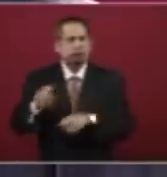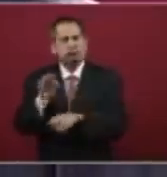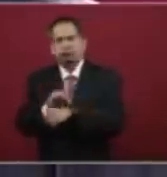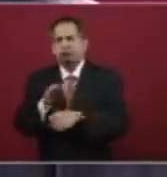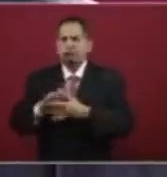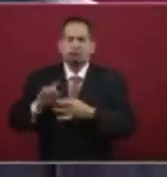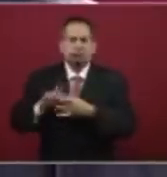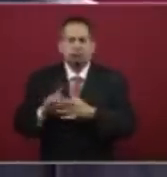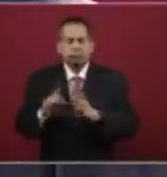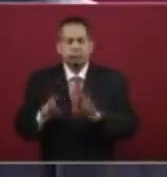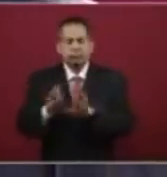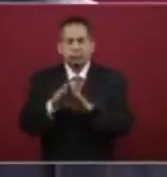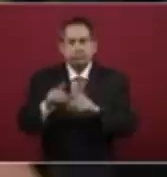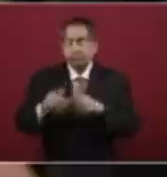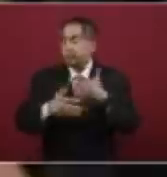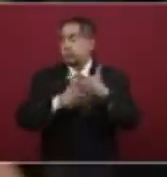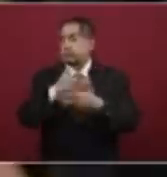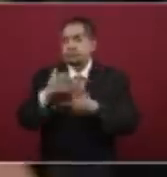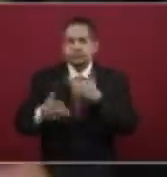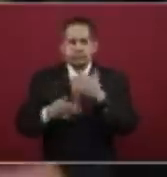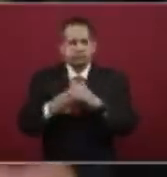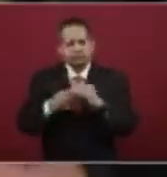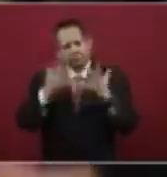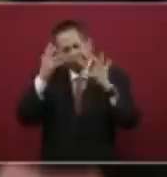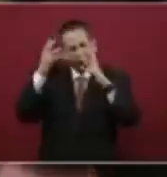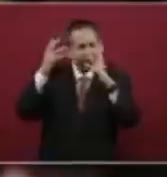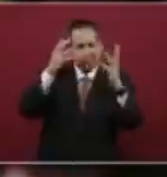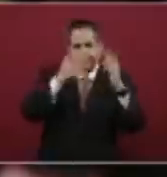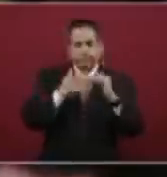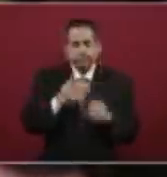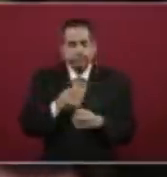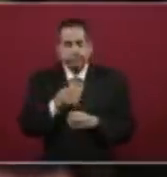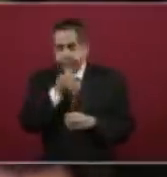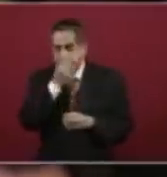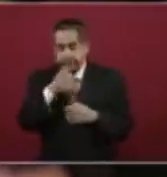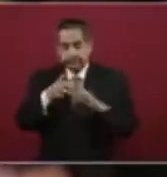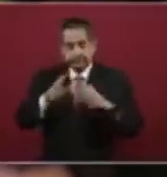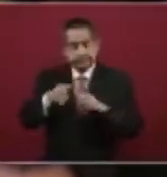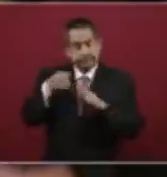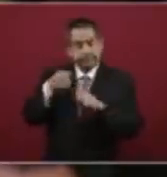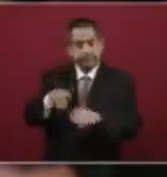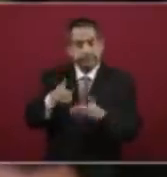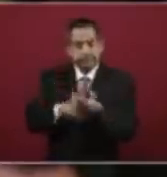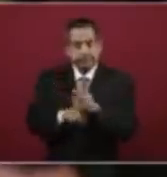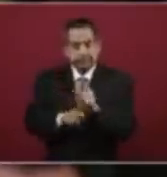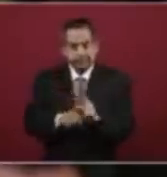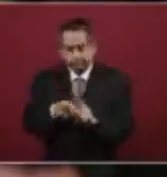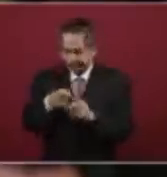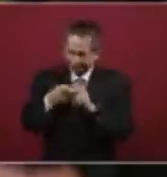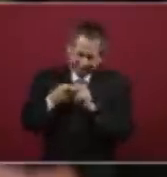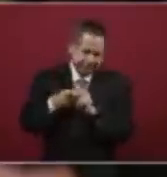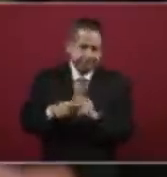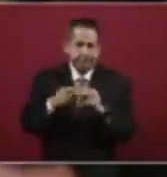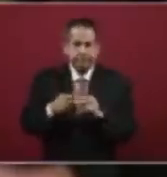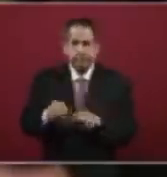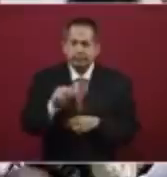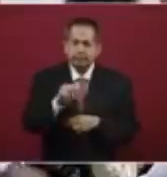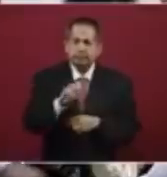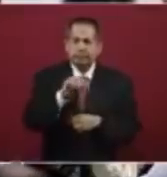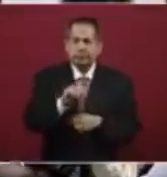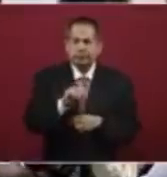hace causando una ovación en el capítulo que sería al inicio del